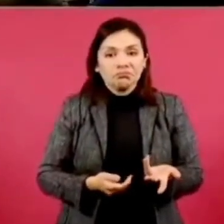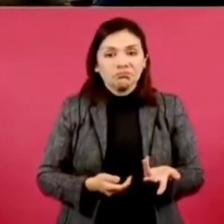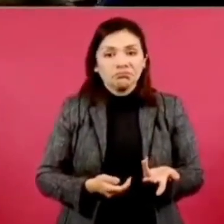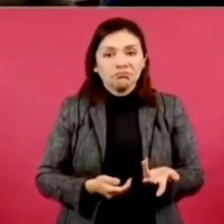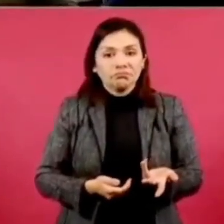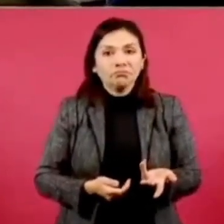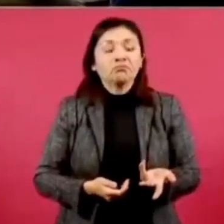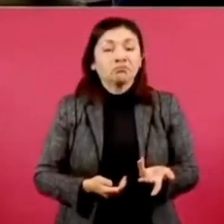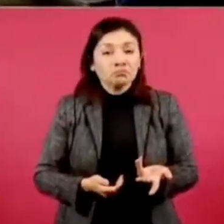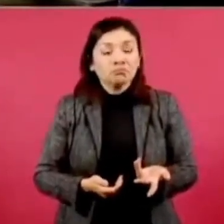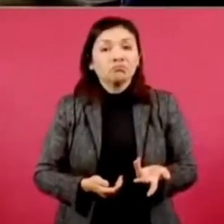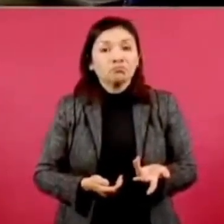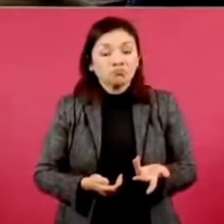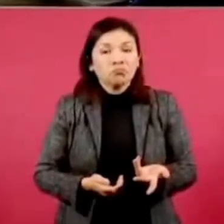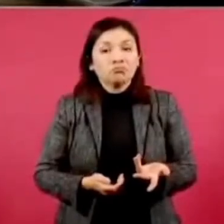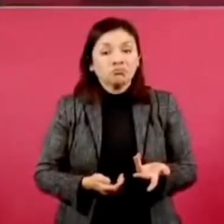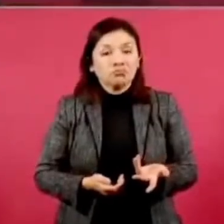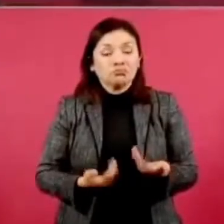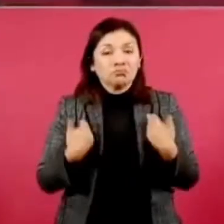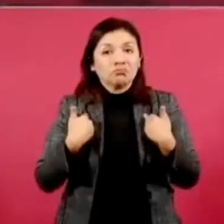Pues claro, ¿no?